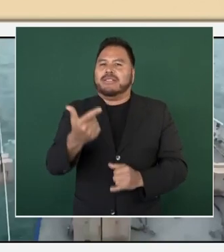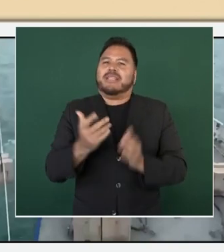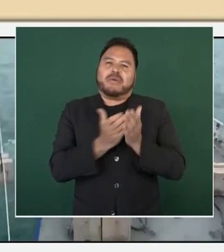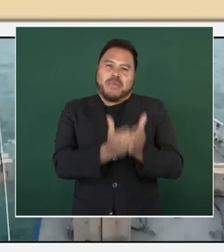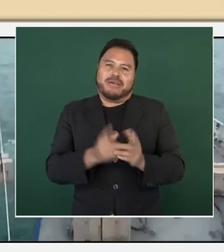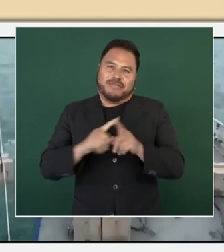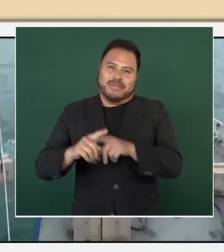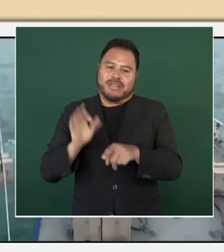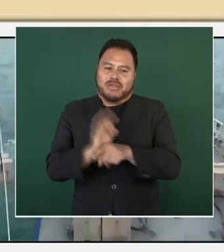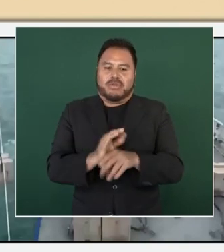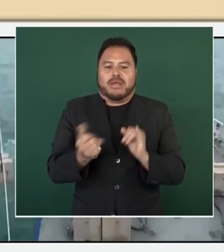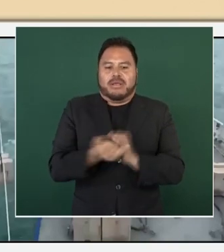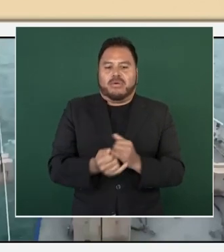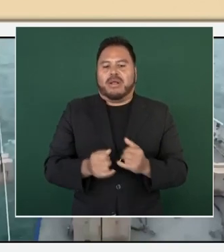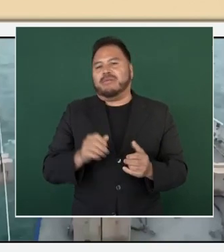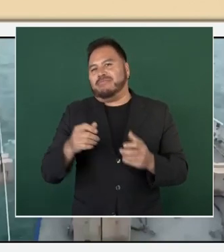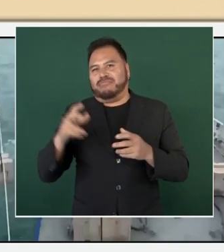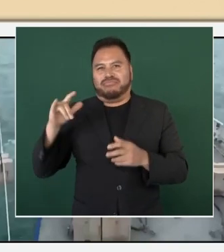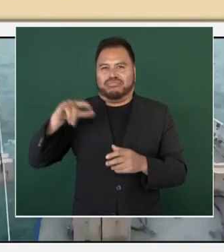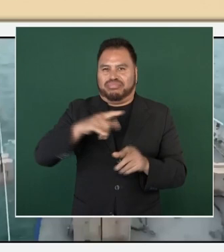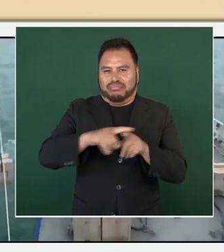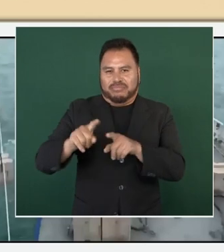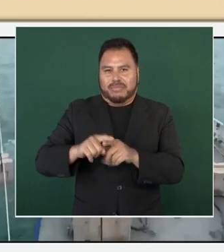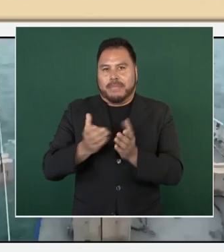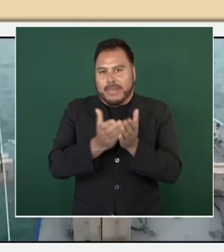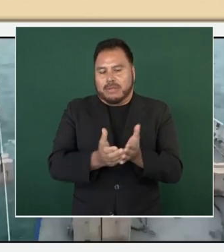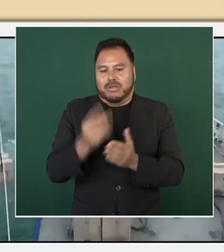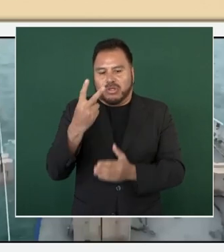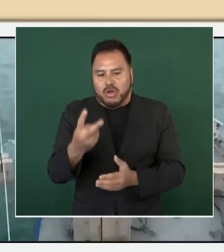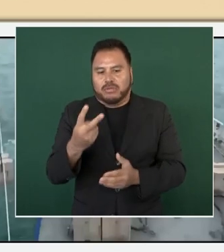6 vehículos, han logrado con su trabajo